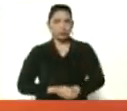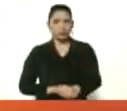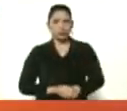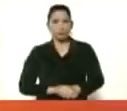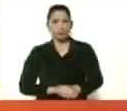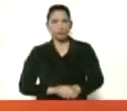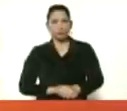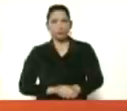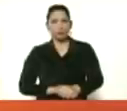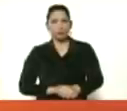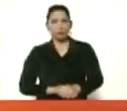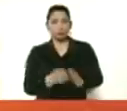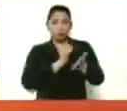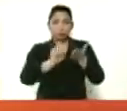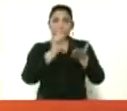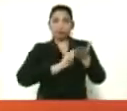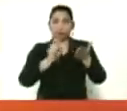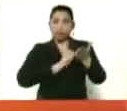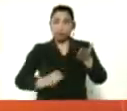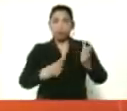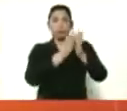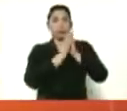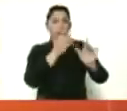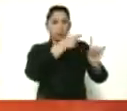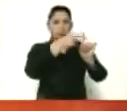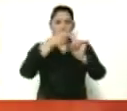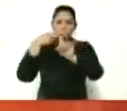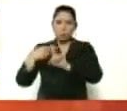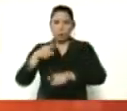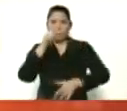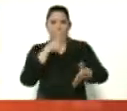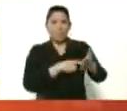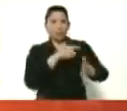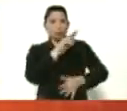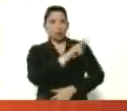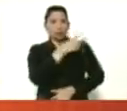Correcto. Ven tomando nota ahí y sumando.